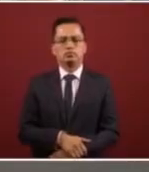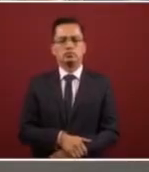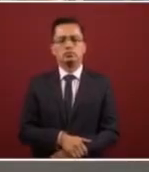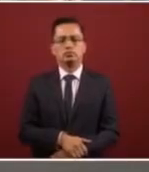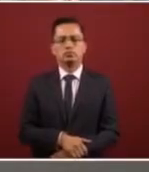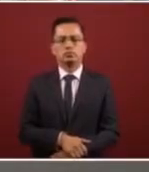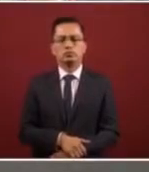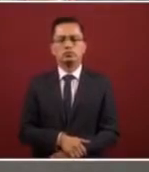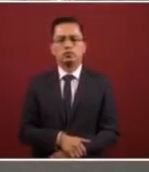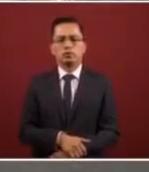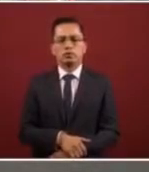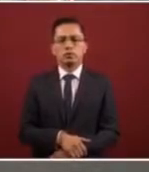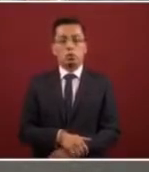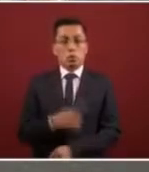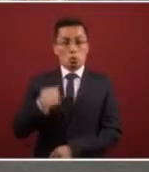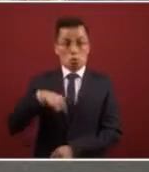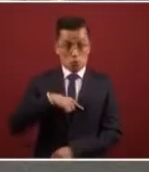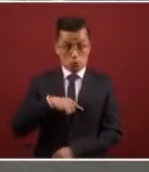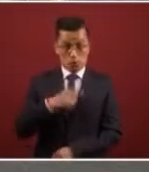nosotros ponernos,